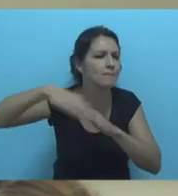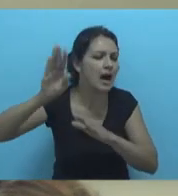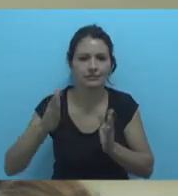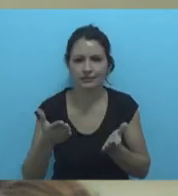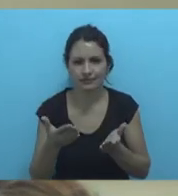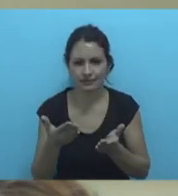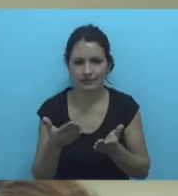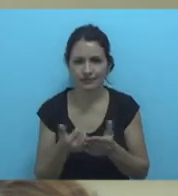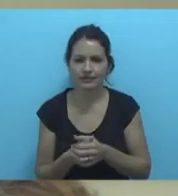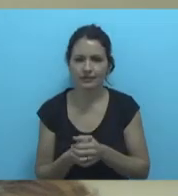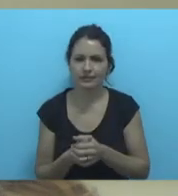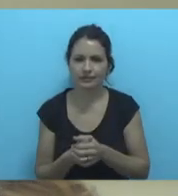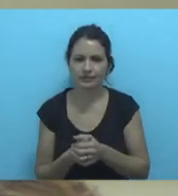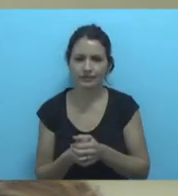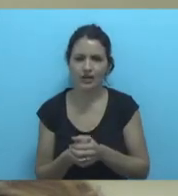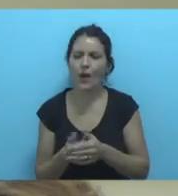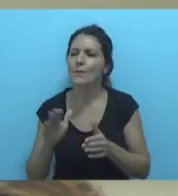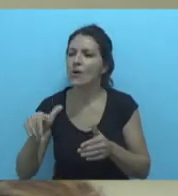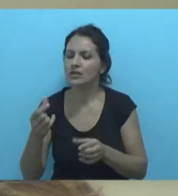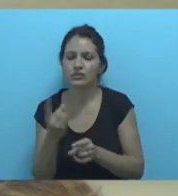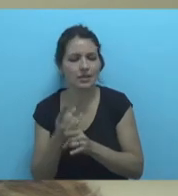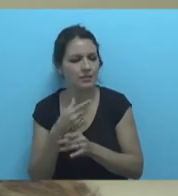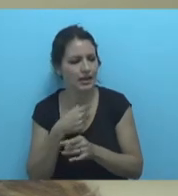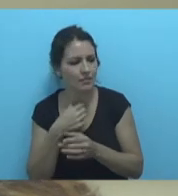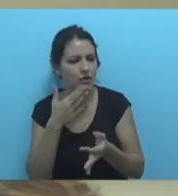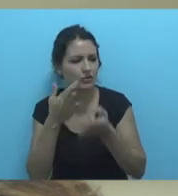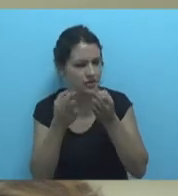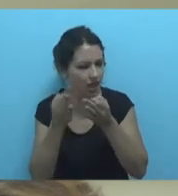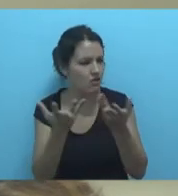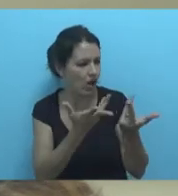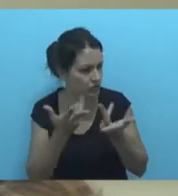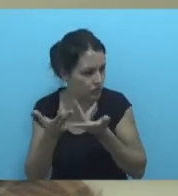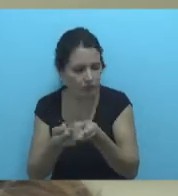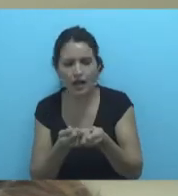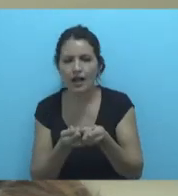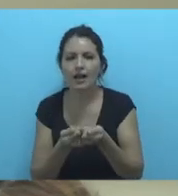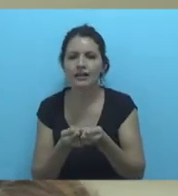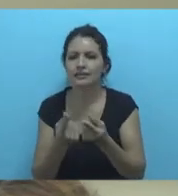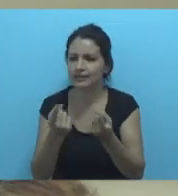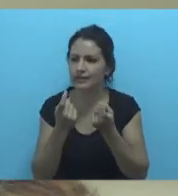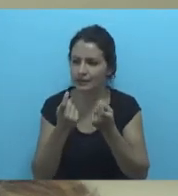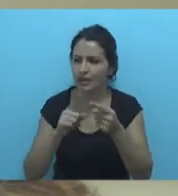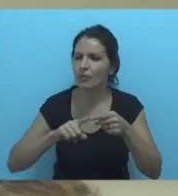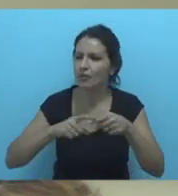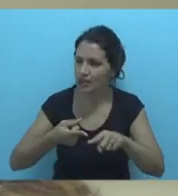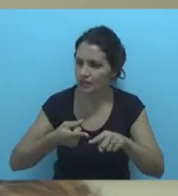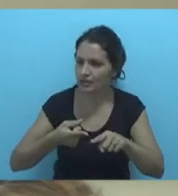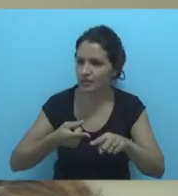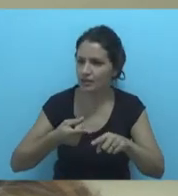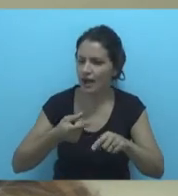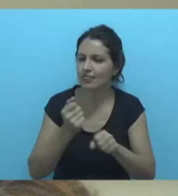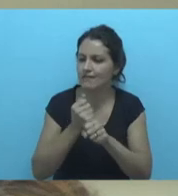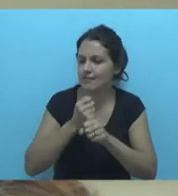son mucho mayores. Así que siempre con ánimo de cooperación, siempre con el concepto de que es necesario que la política sea